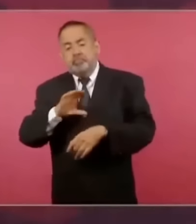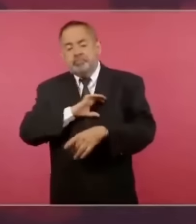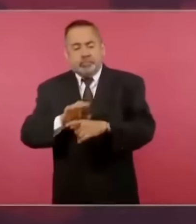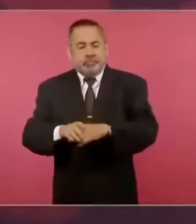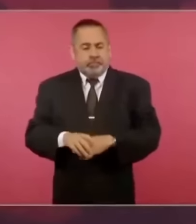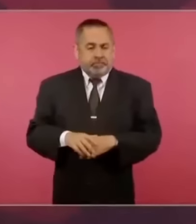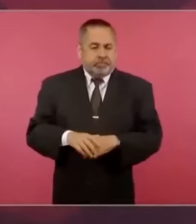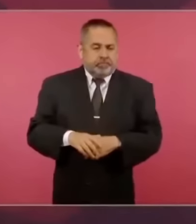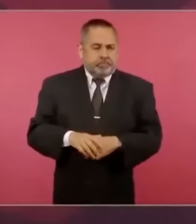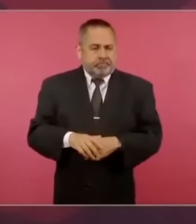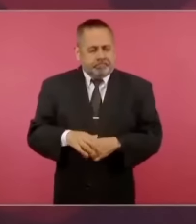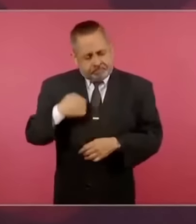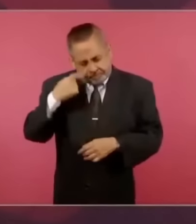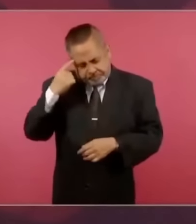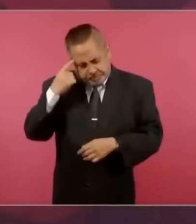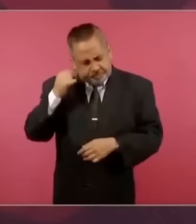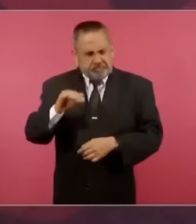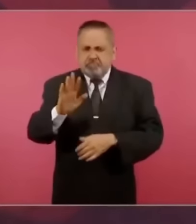lo aceptamos